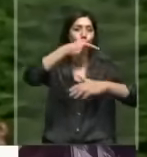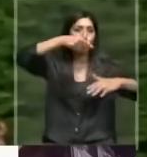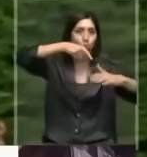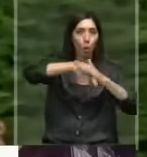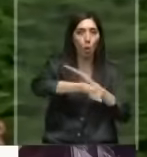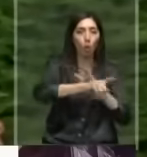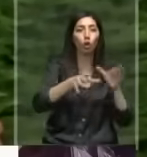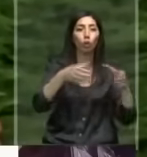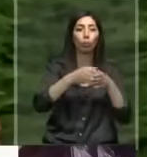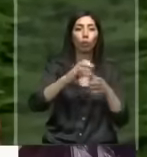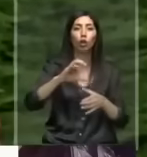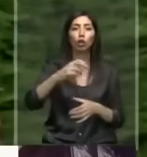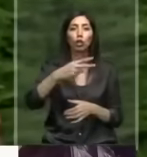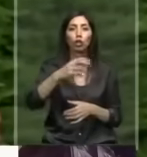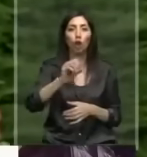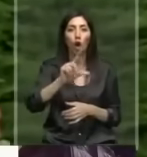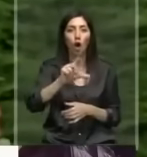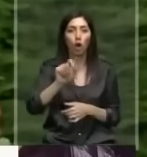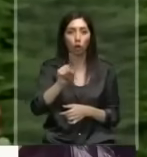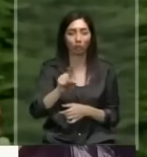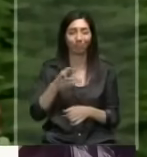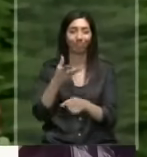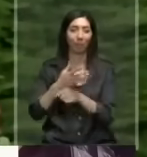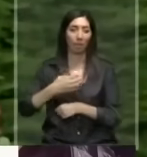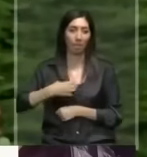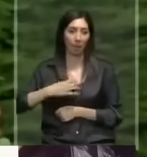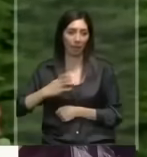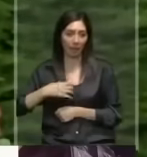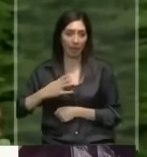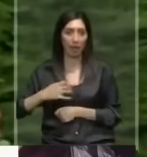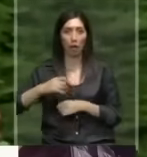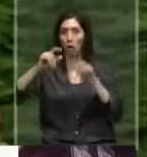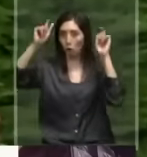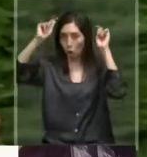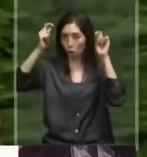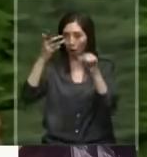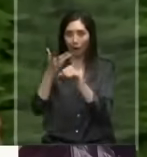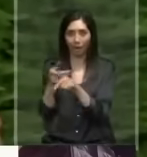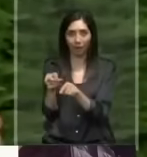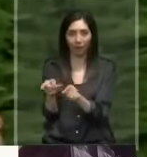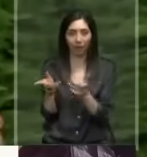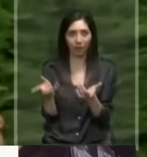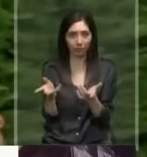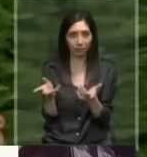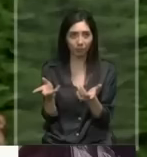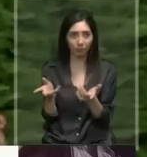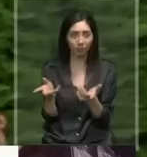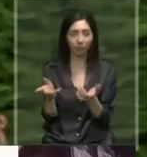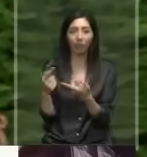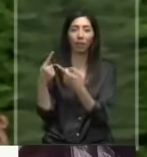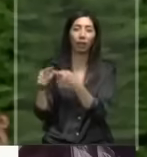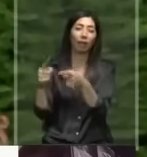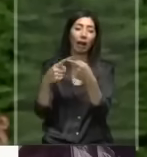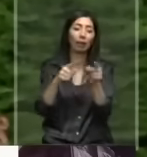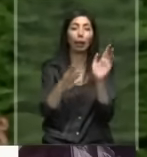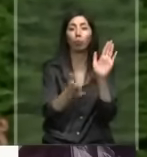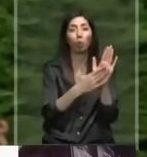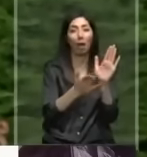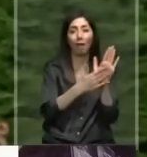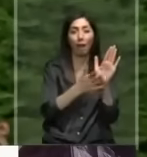Habían unos gorros de la policía de investigaciones, entre otras cosas, ¿cierto? Hay un sinnúmero de